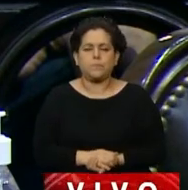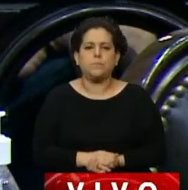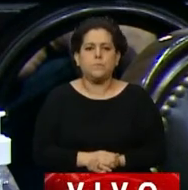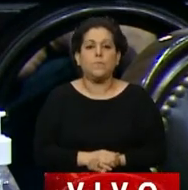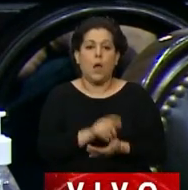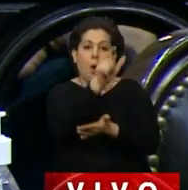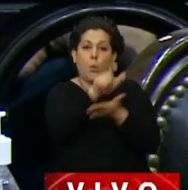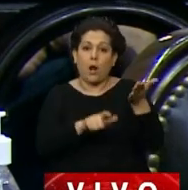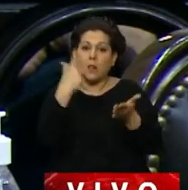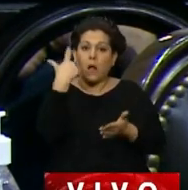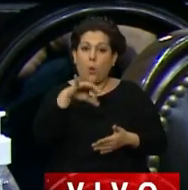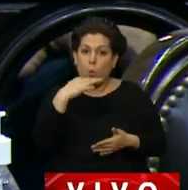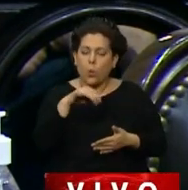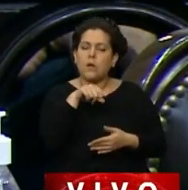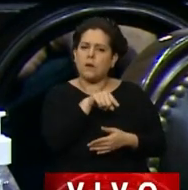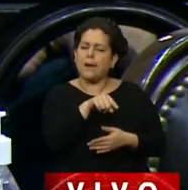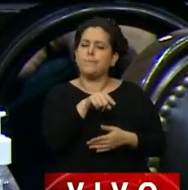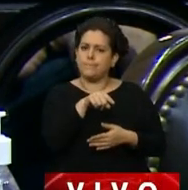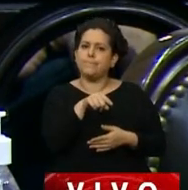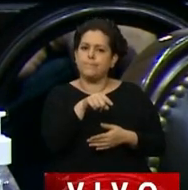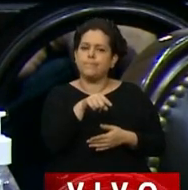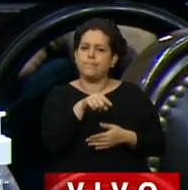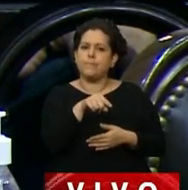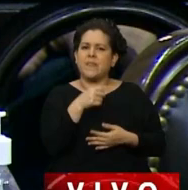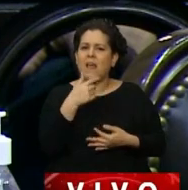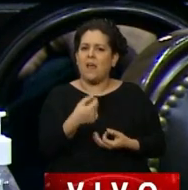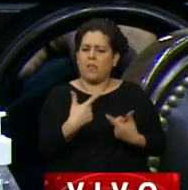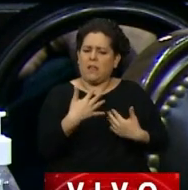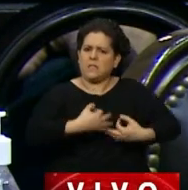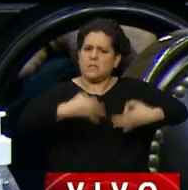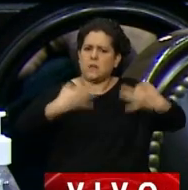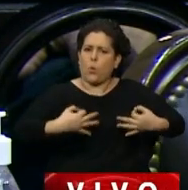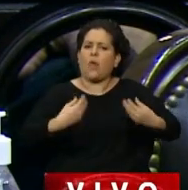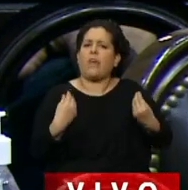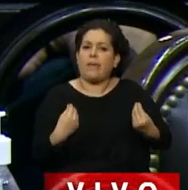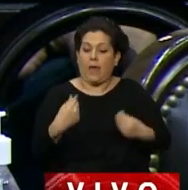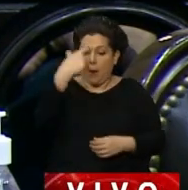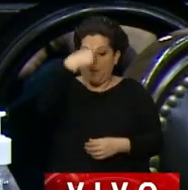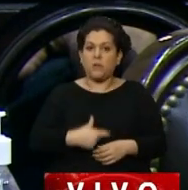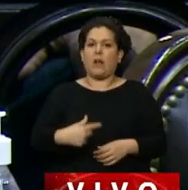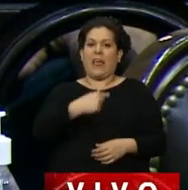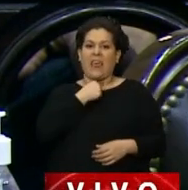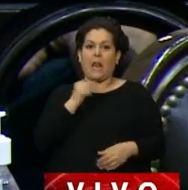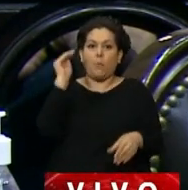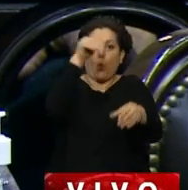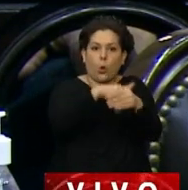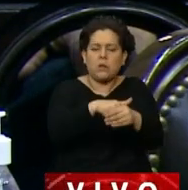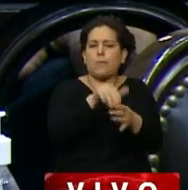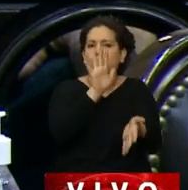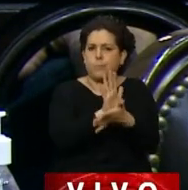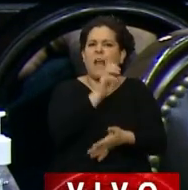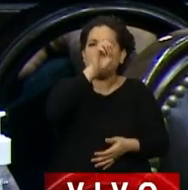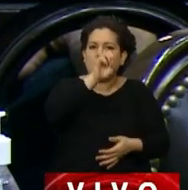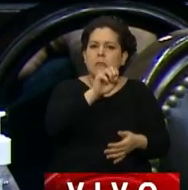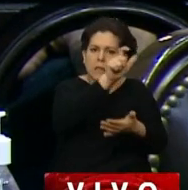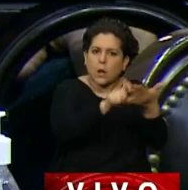La boleta única nos va a garantizar siempre que a la persona que queremos votar esté en el cuarto